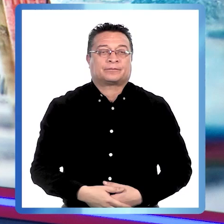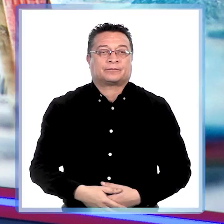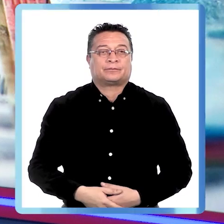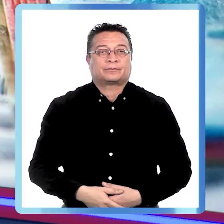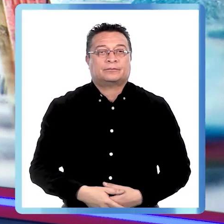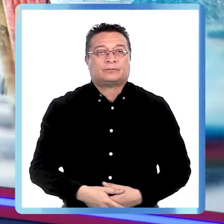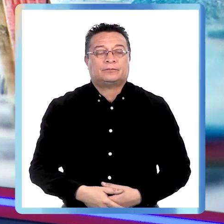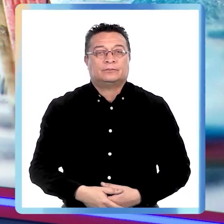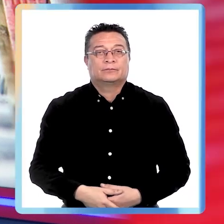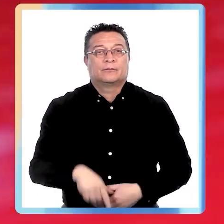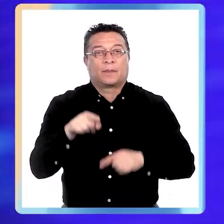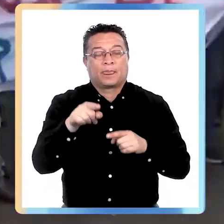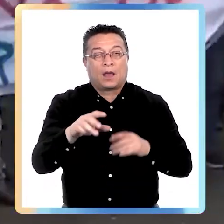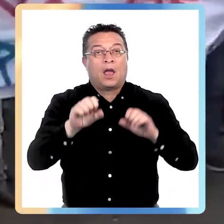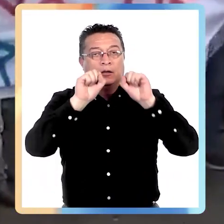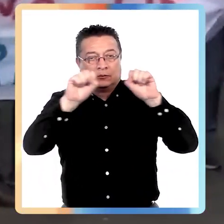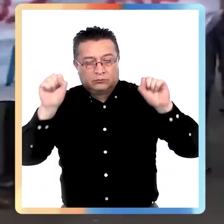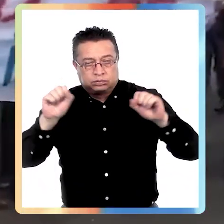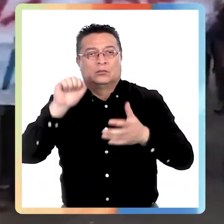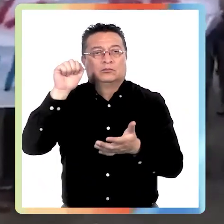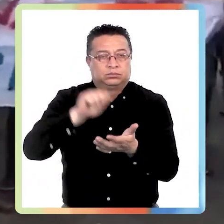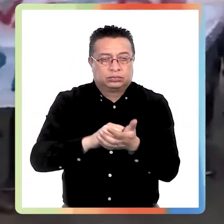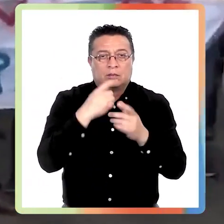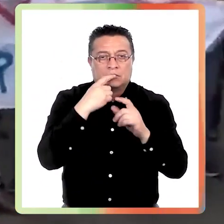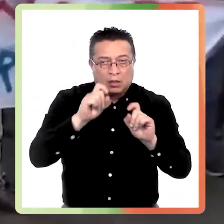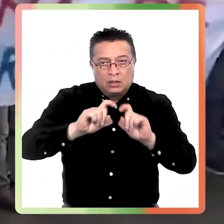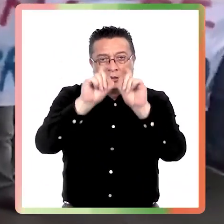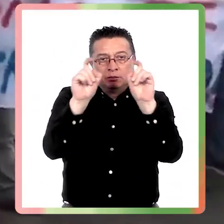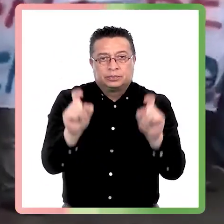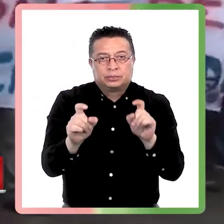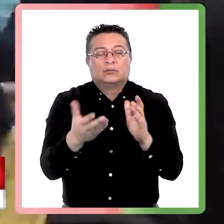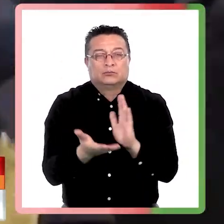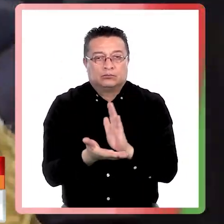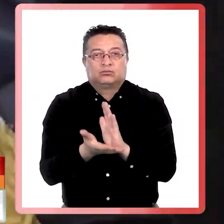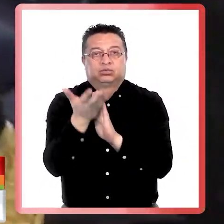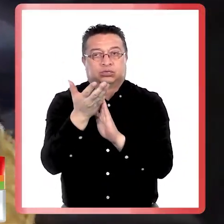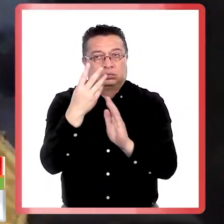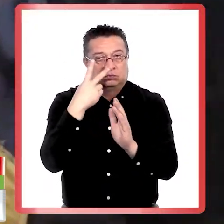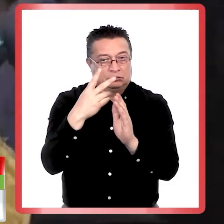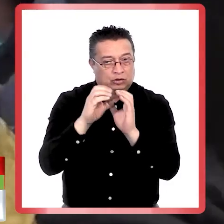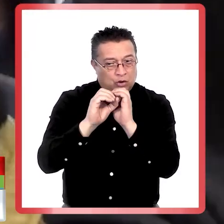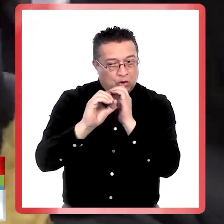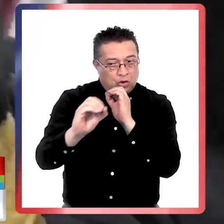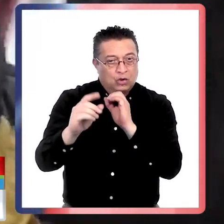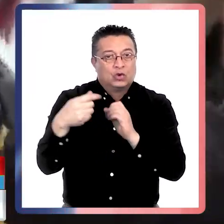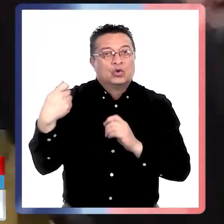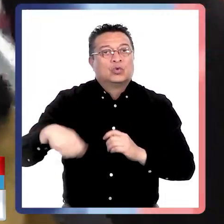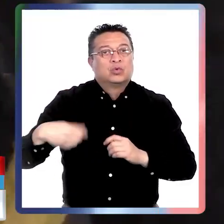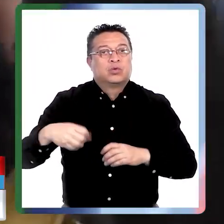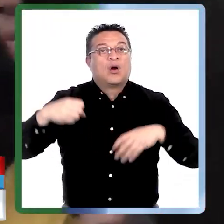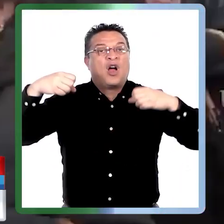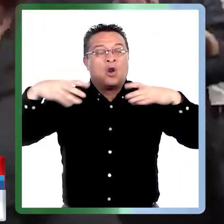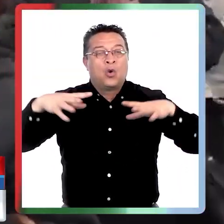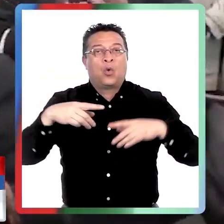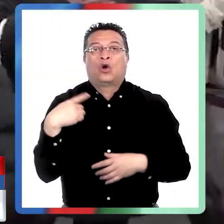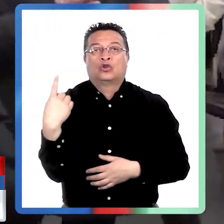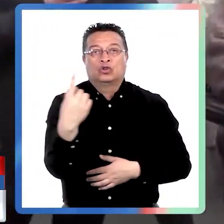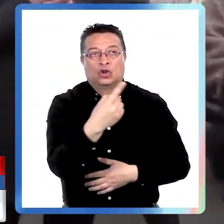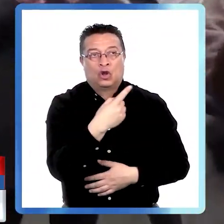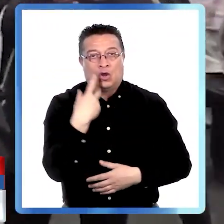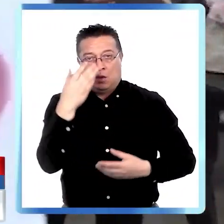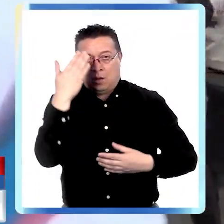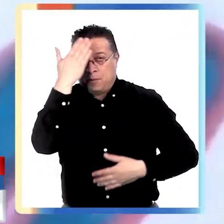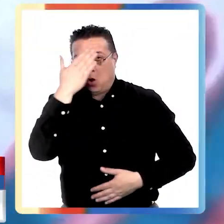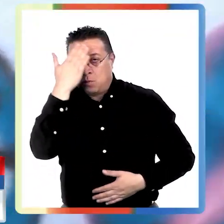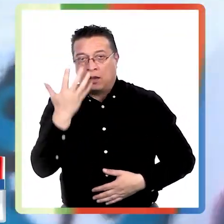TVU. Desde manifestaciones hasta la incertidumbre, el alza proyectada por el precio de la tarifa de la luz no